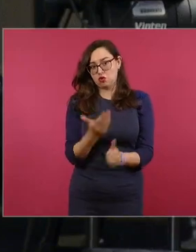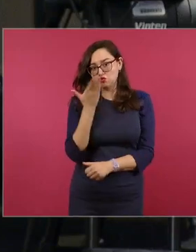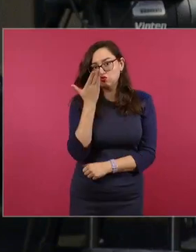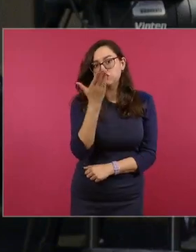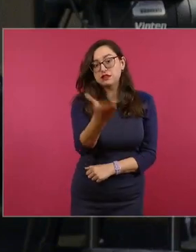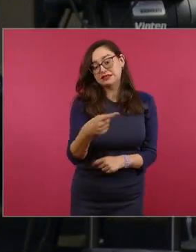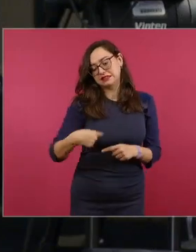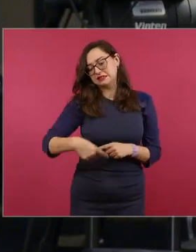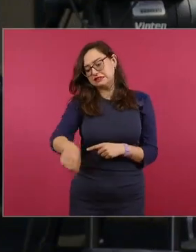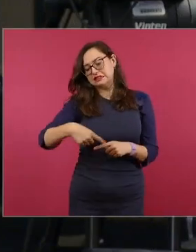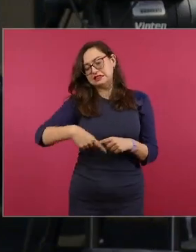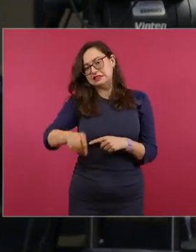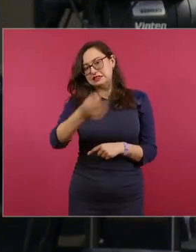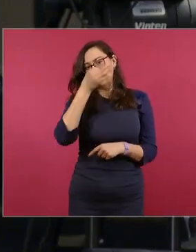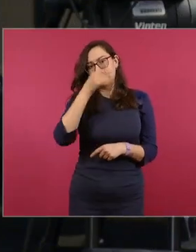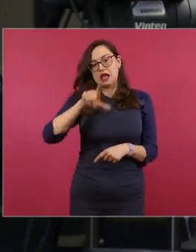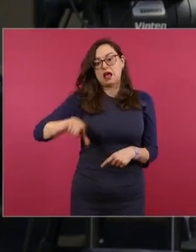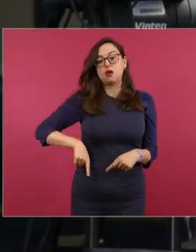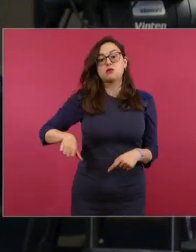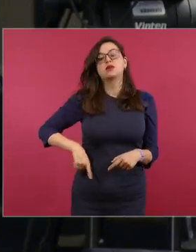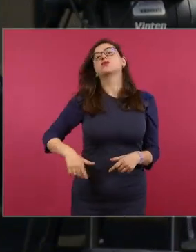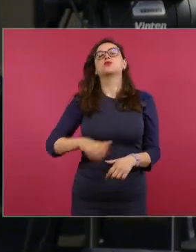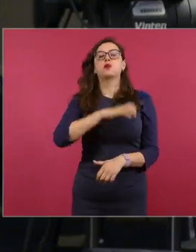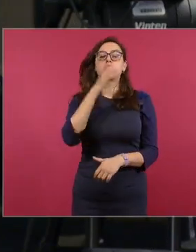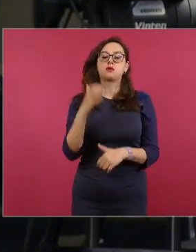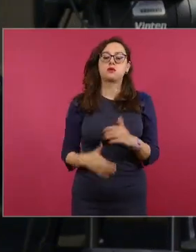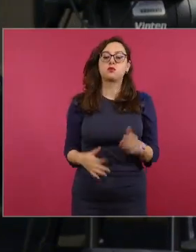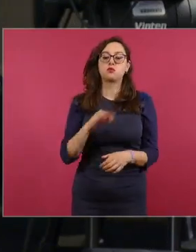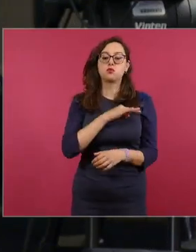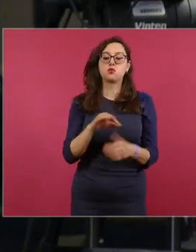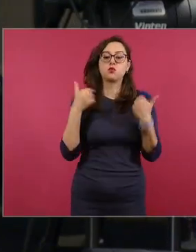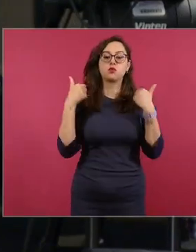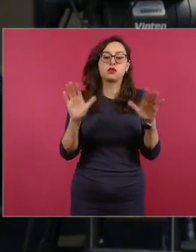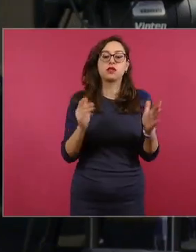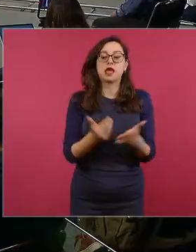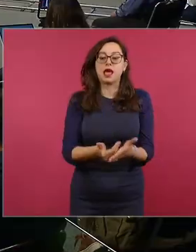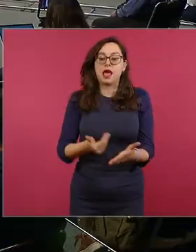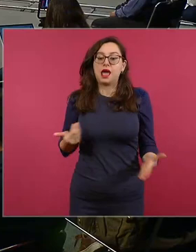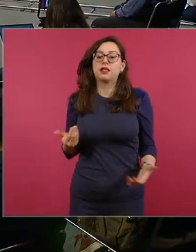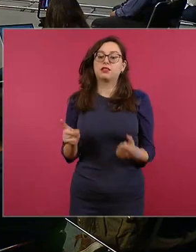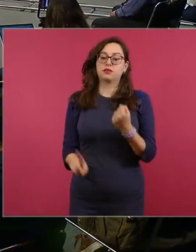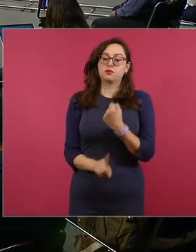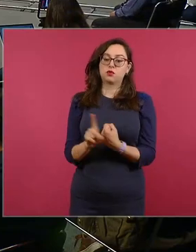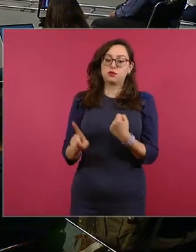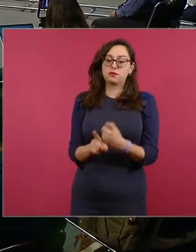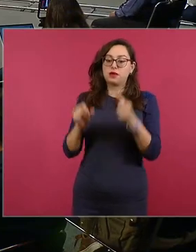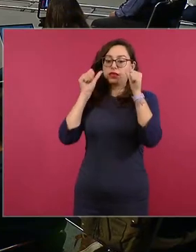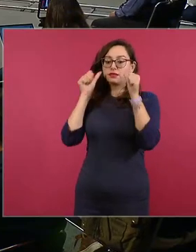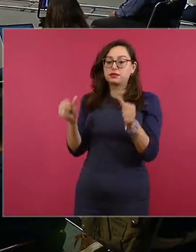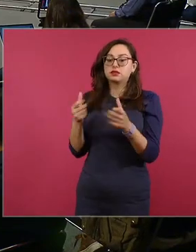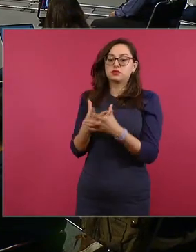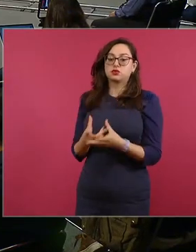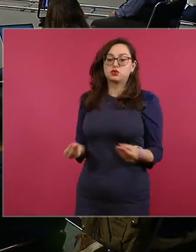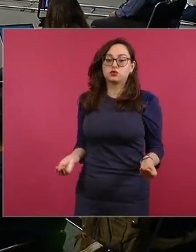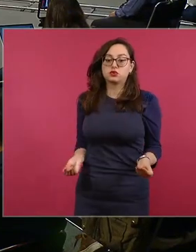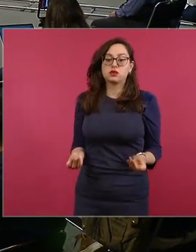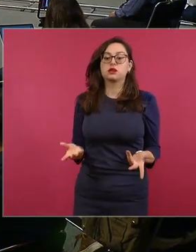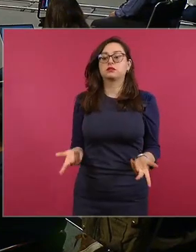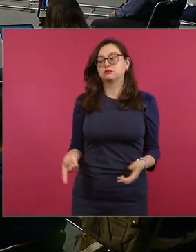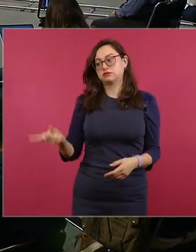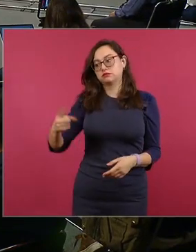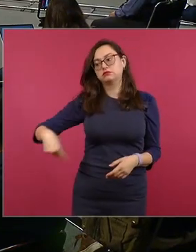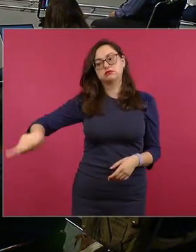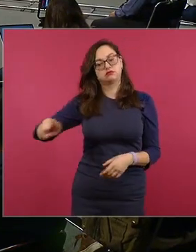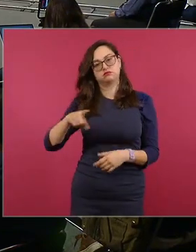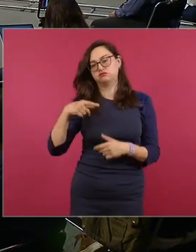de que termine su administración, pues quede resuelto este tema. Se vieron obligados a hacer algunos bloqueos en algunas